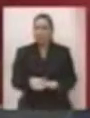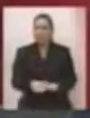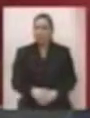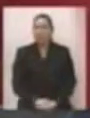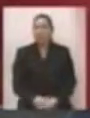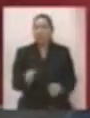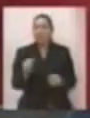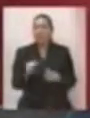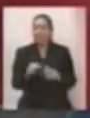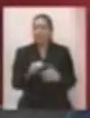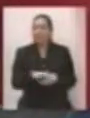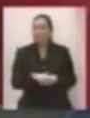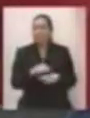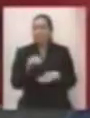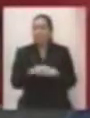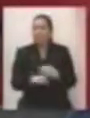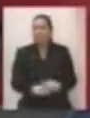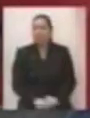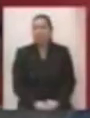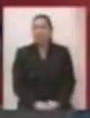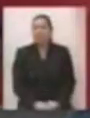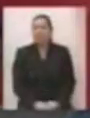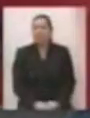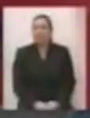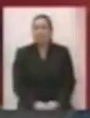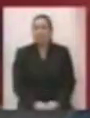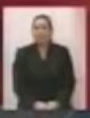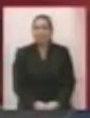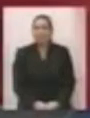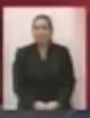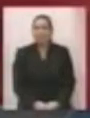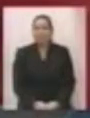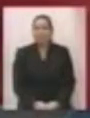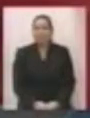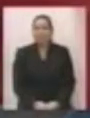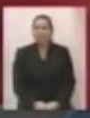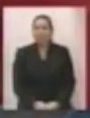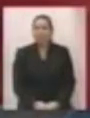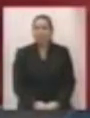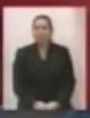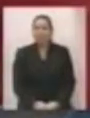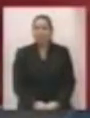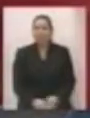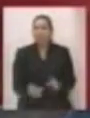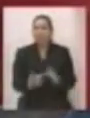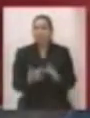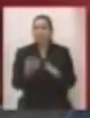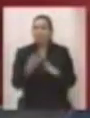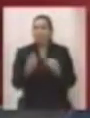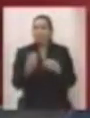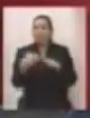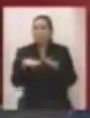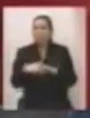o sea, es objeto integrar al Plan Nacional de Acción de Infancia y la Adolescencia. Es ese tema. Y en entidades involucradas,